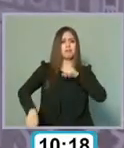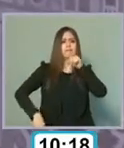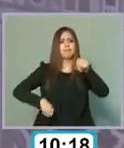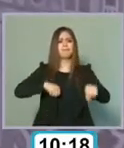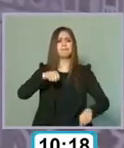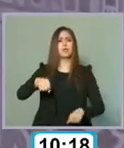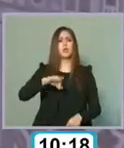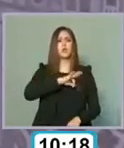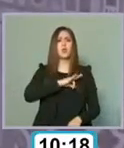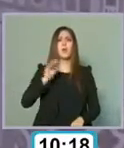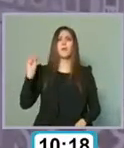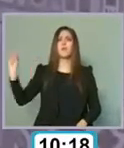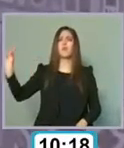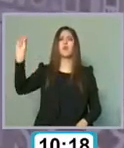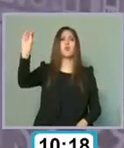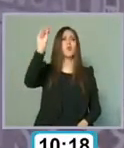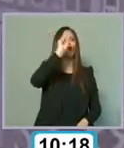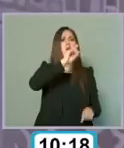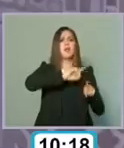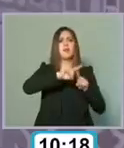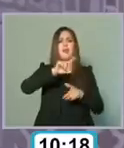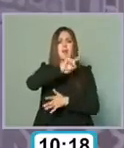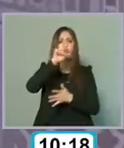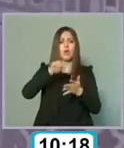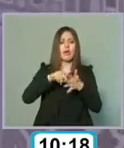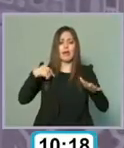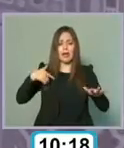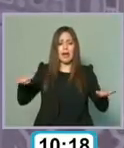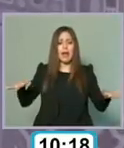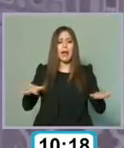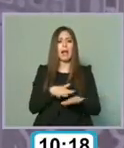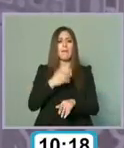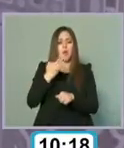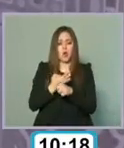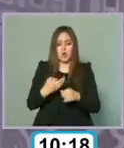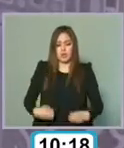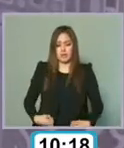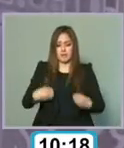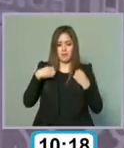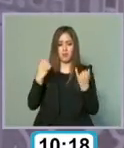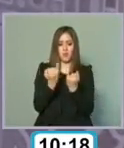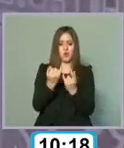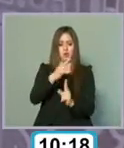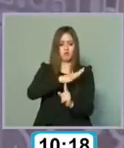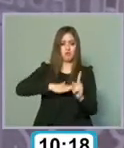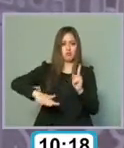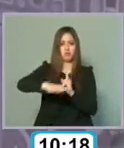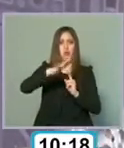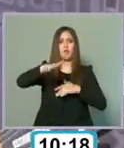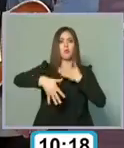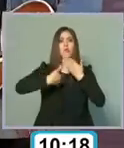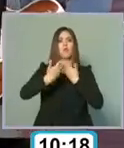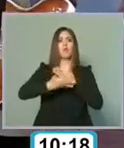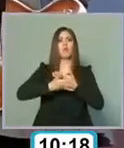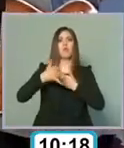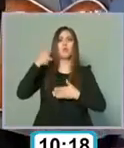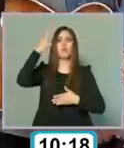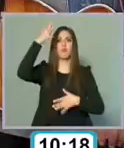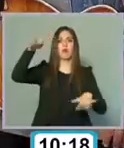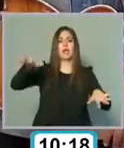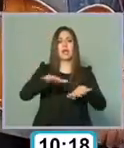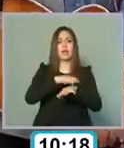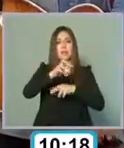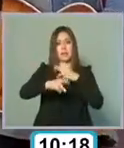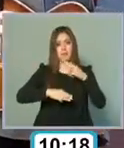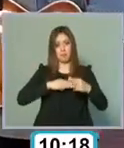lado y cambiar nuestra realidad, cambiar nuestro entorno primeramente, para después cambiar el mundo. Y esto lo vamos a platicar más